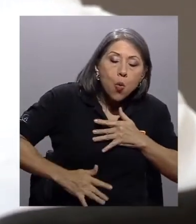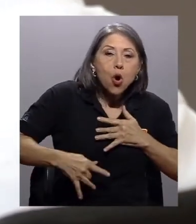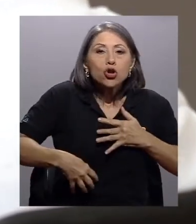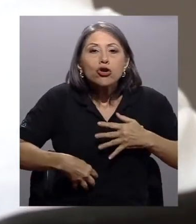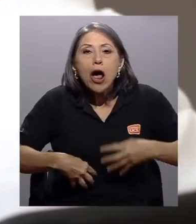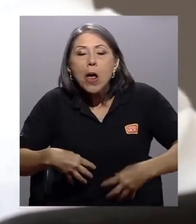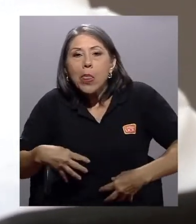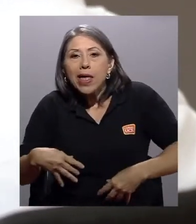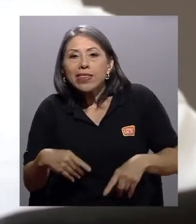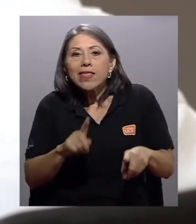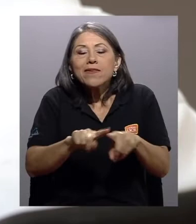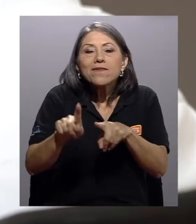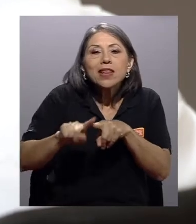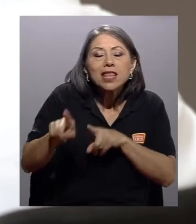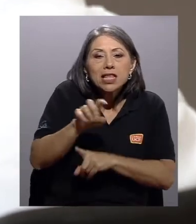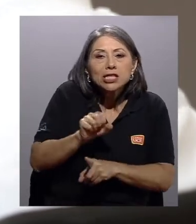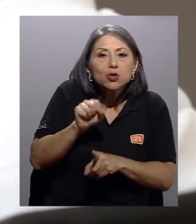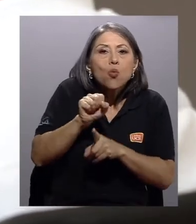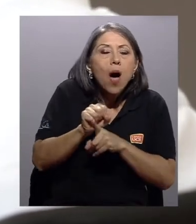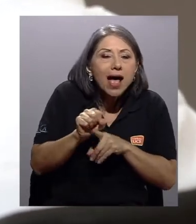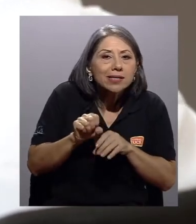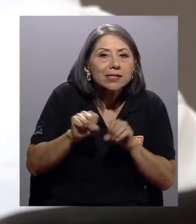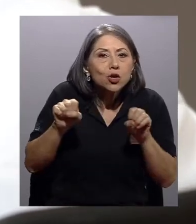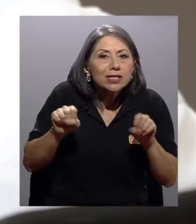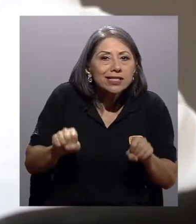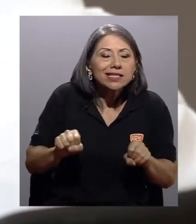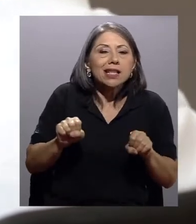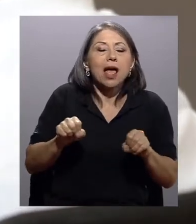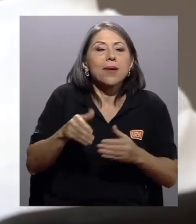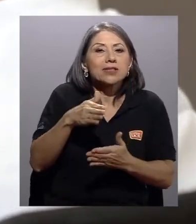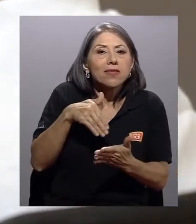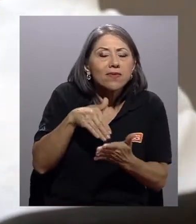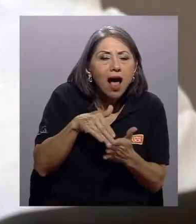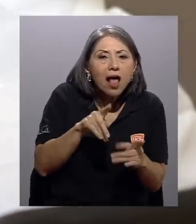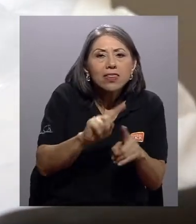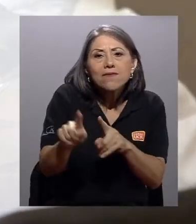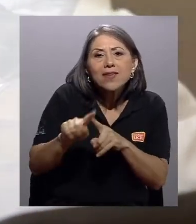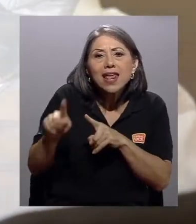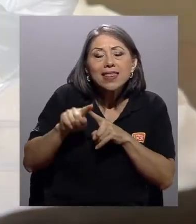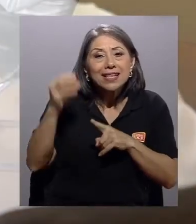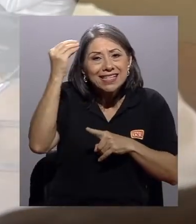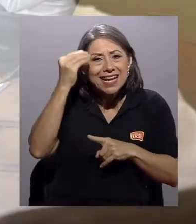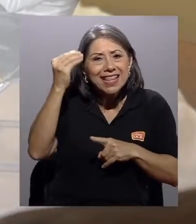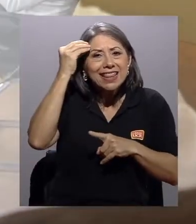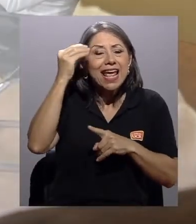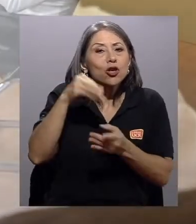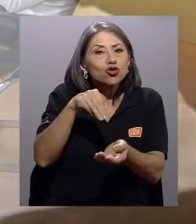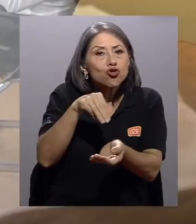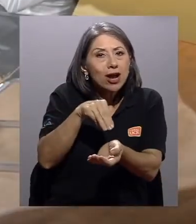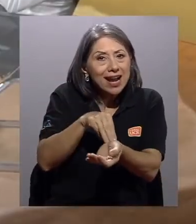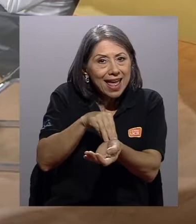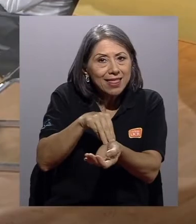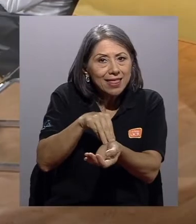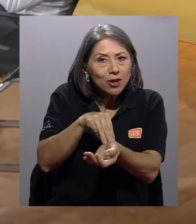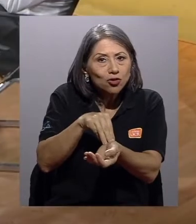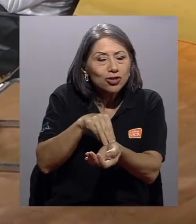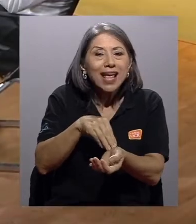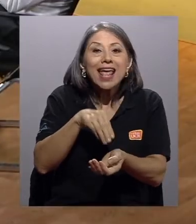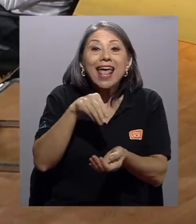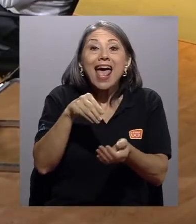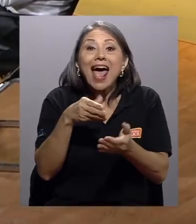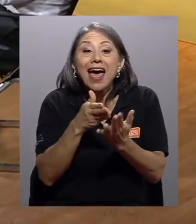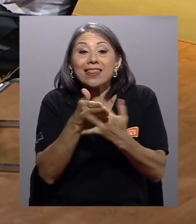su función renal, su función hepática, su función del sistema nervioso central y otra serie de criterios meramente clínicos que